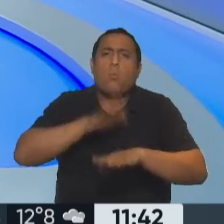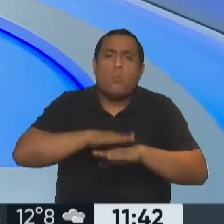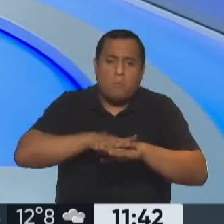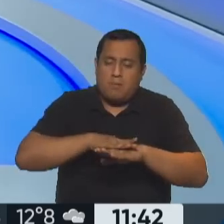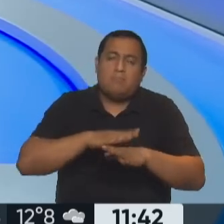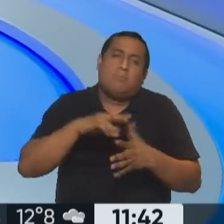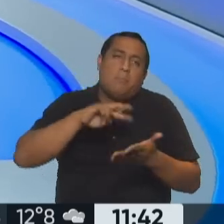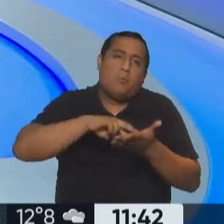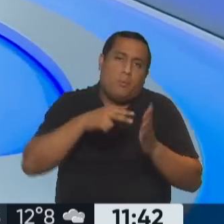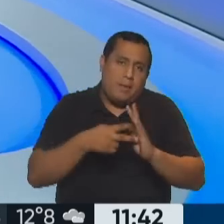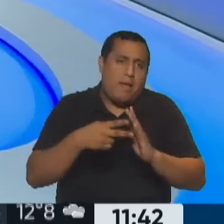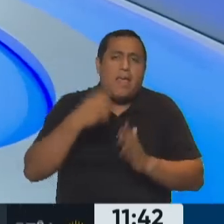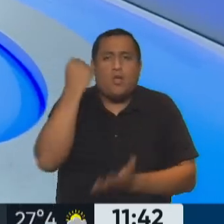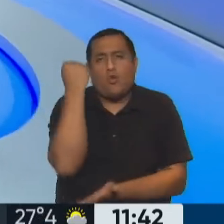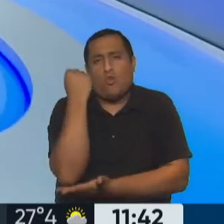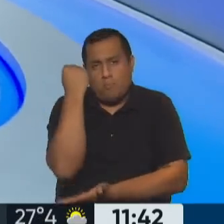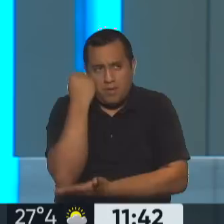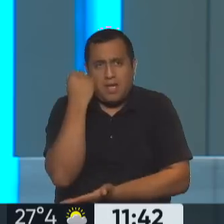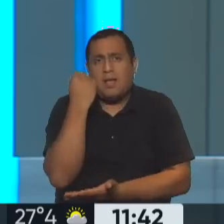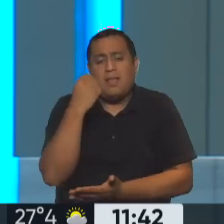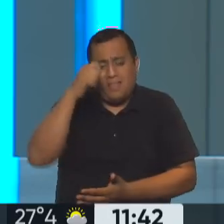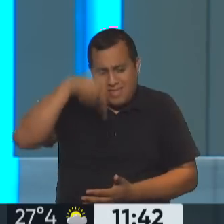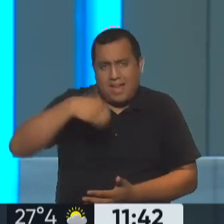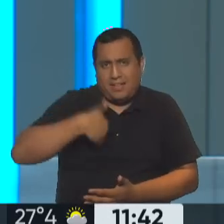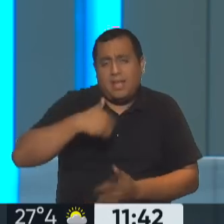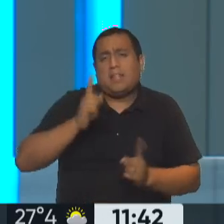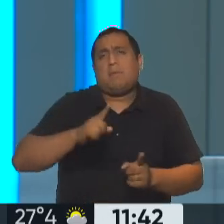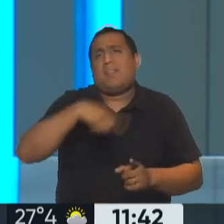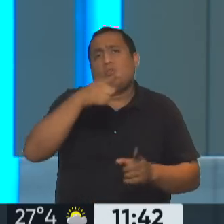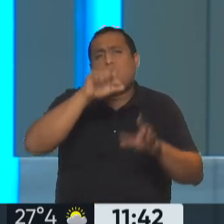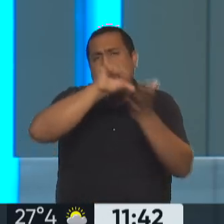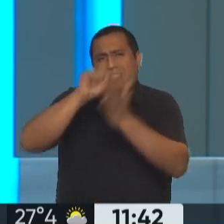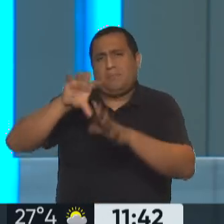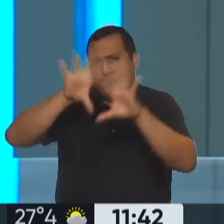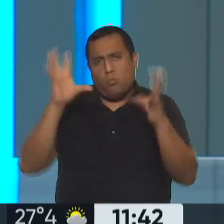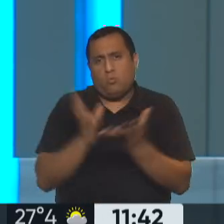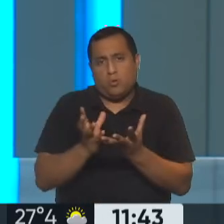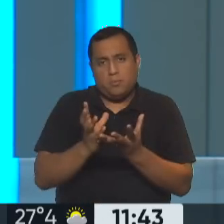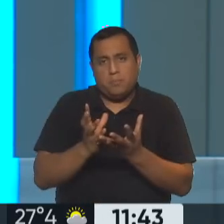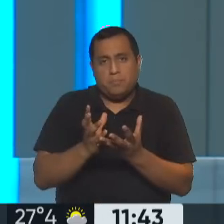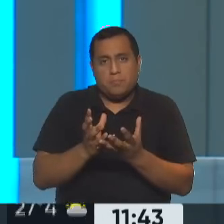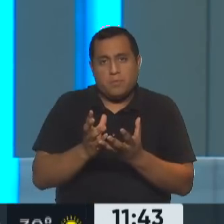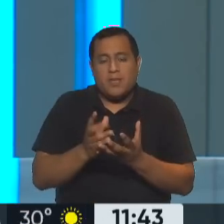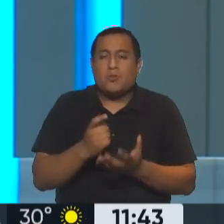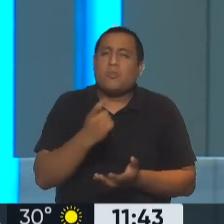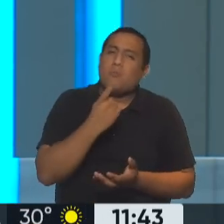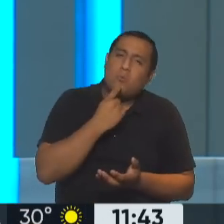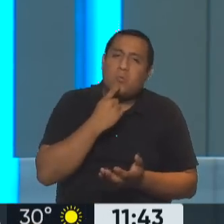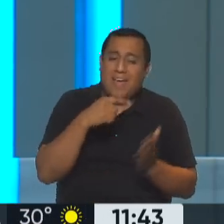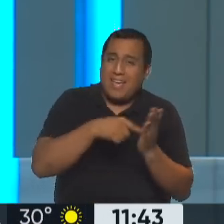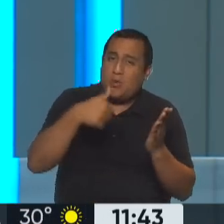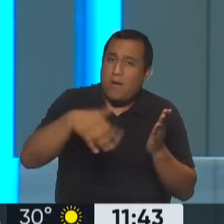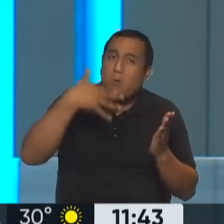propias de la economía doméstica, sino internacionales, ya hay mucho de estas proyecciones que están quedando en duda si se van a poder